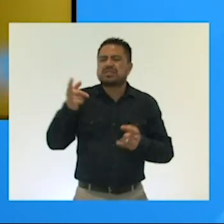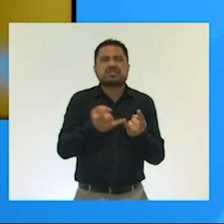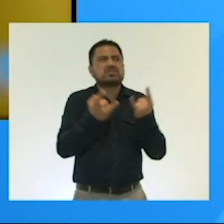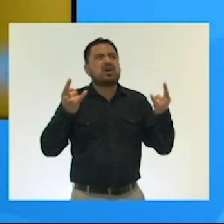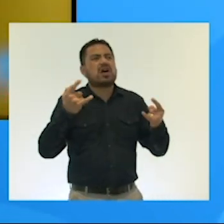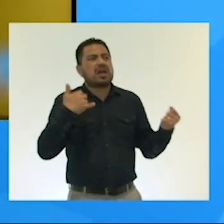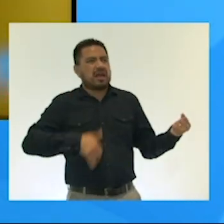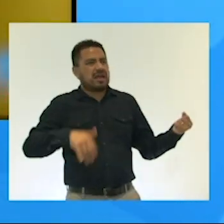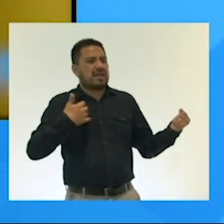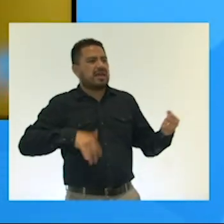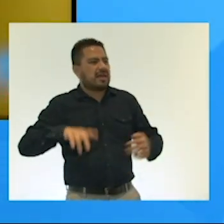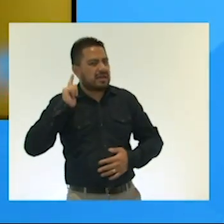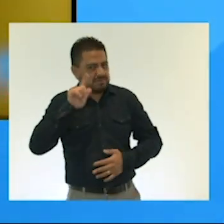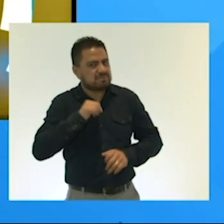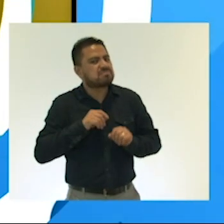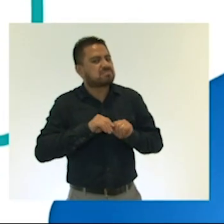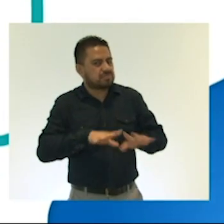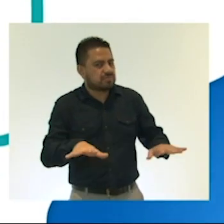serenata.